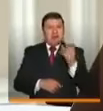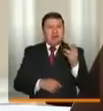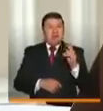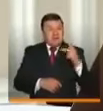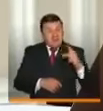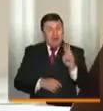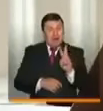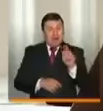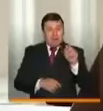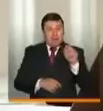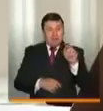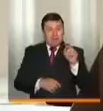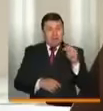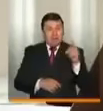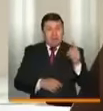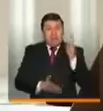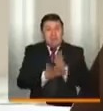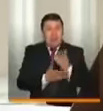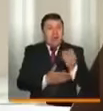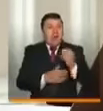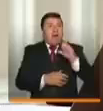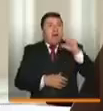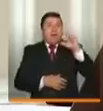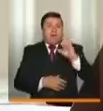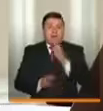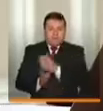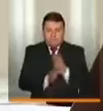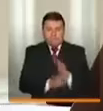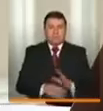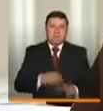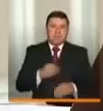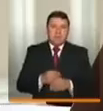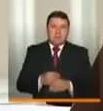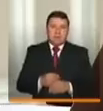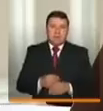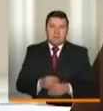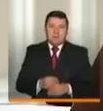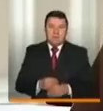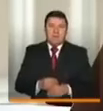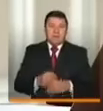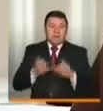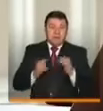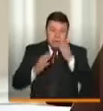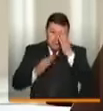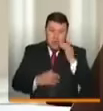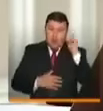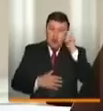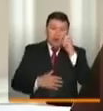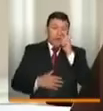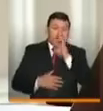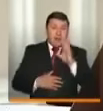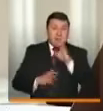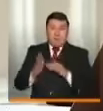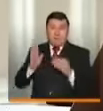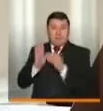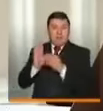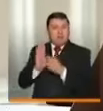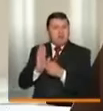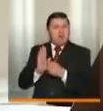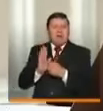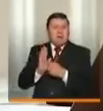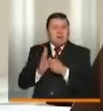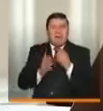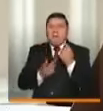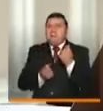país. Adicional a esto, tenemos un paquete de alivios que hemos sacado desde el Gobierno Nacional, que es una línea